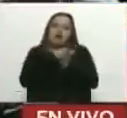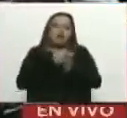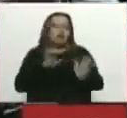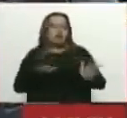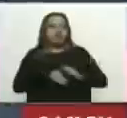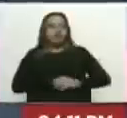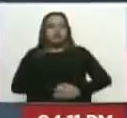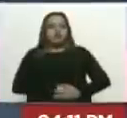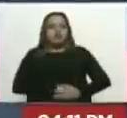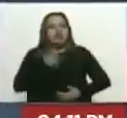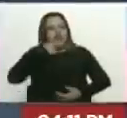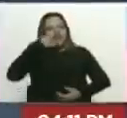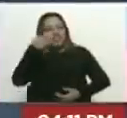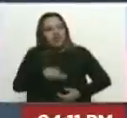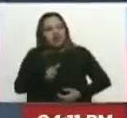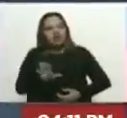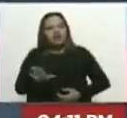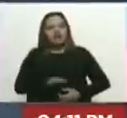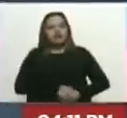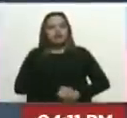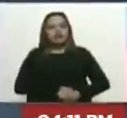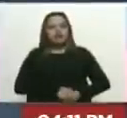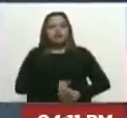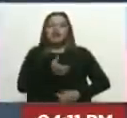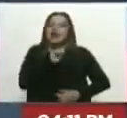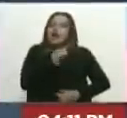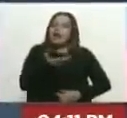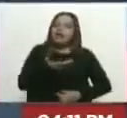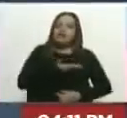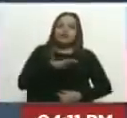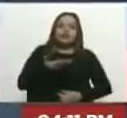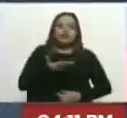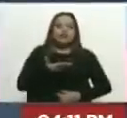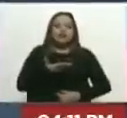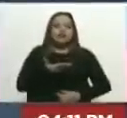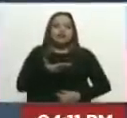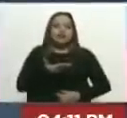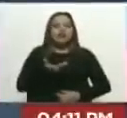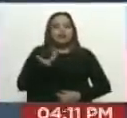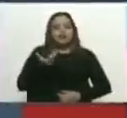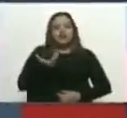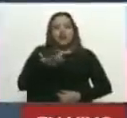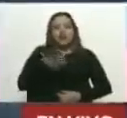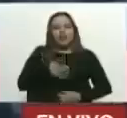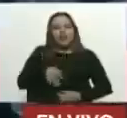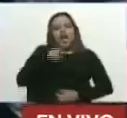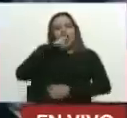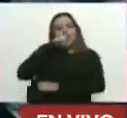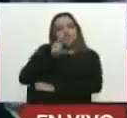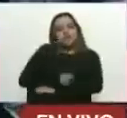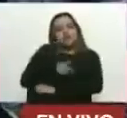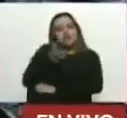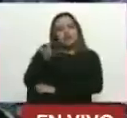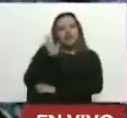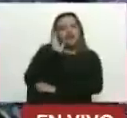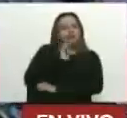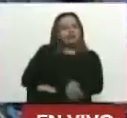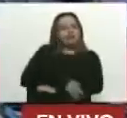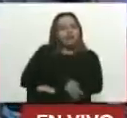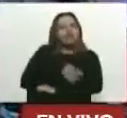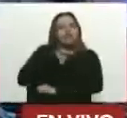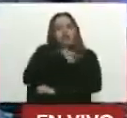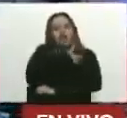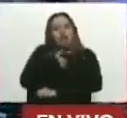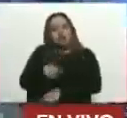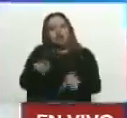Da de verdad un poco de sana envidia. Así que sencillamente termino diciendo